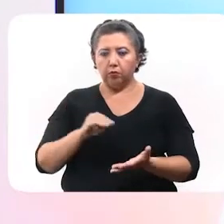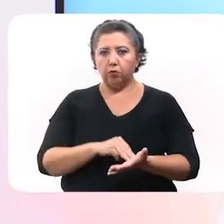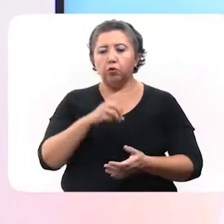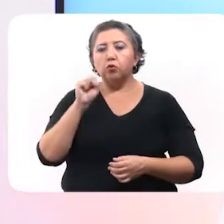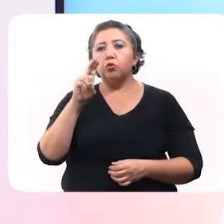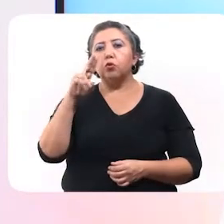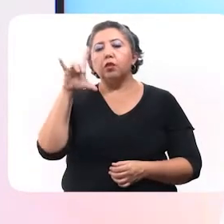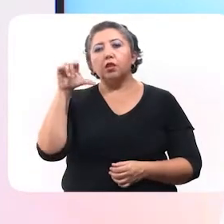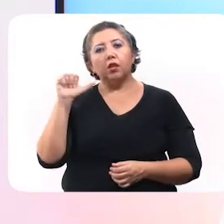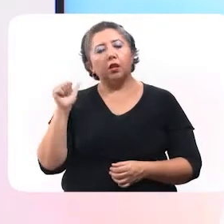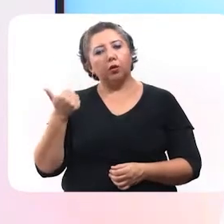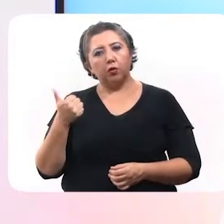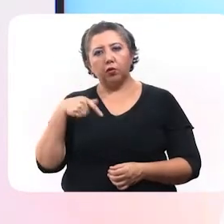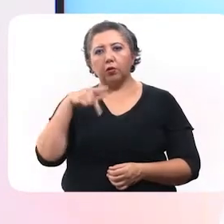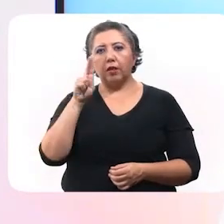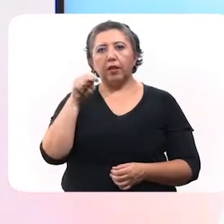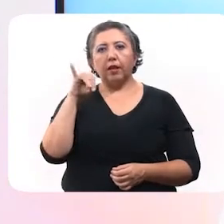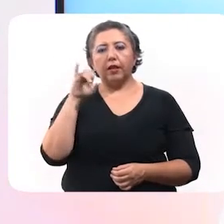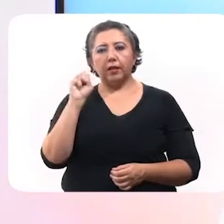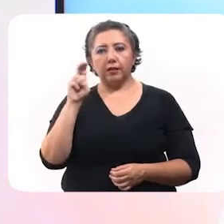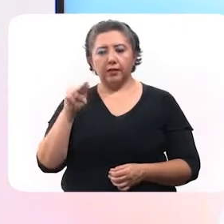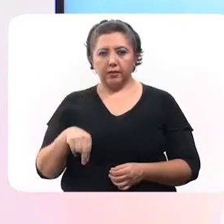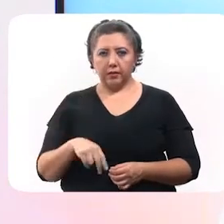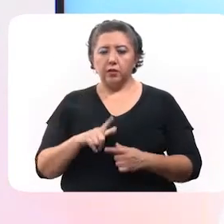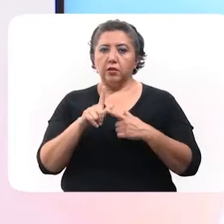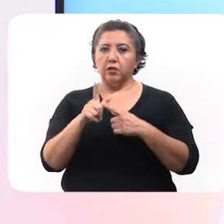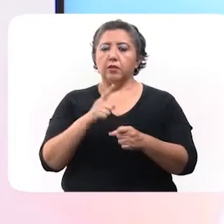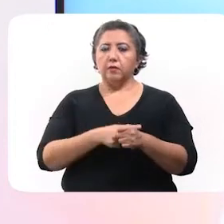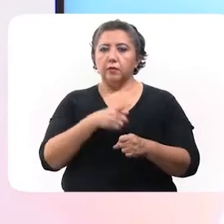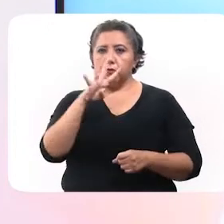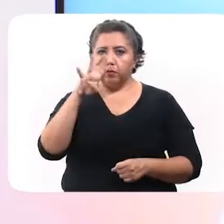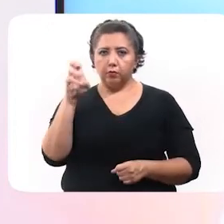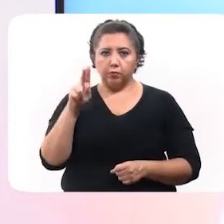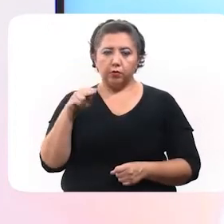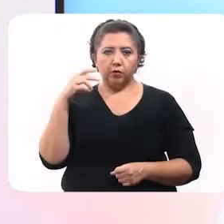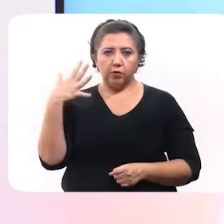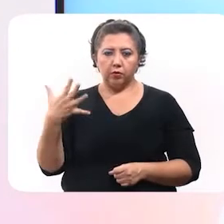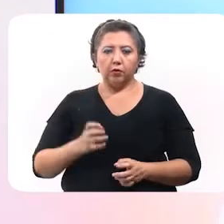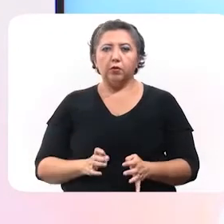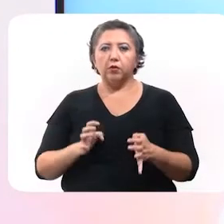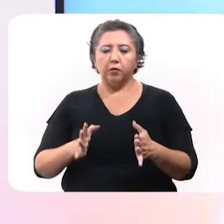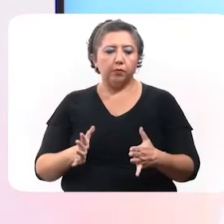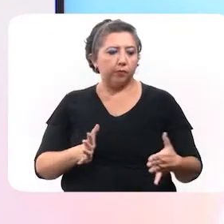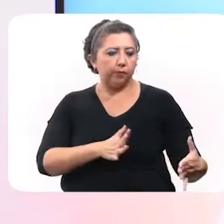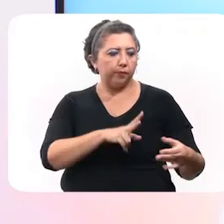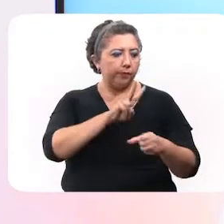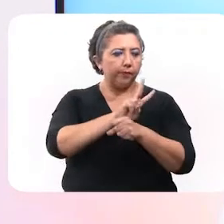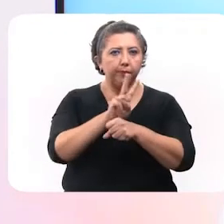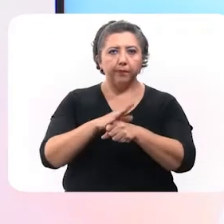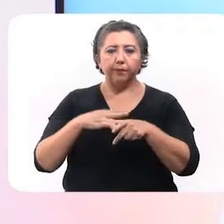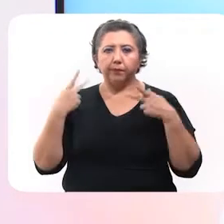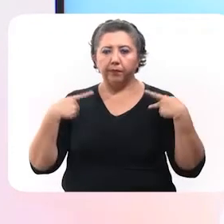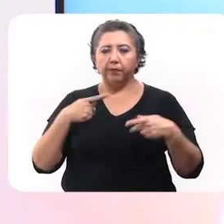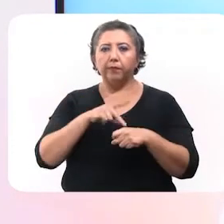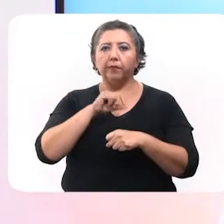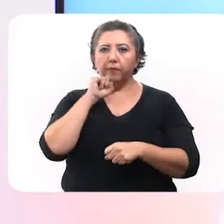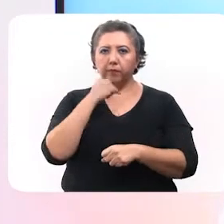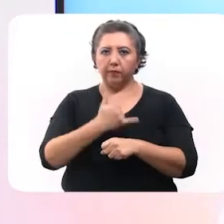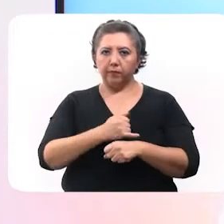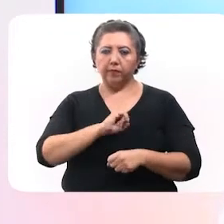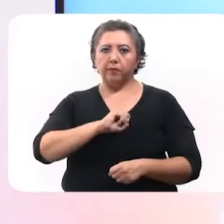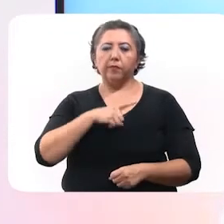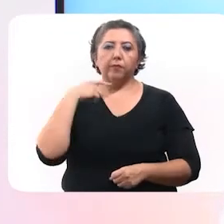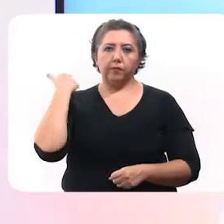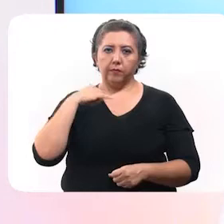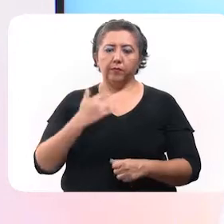en Suquilá y uno más en Canacín. De los casos activos, 485 están estables, aislados, monitoreados por personal médico de los